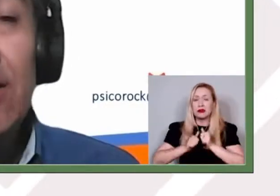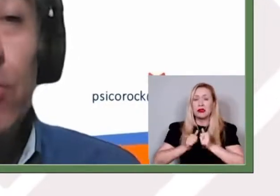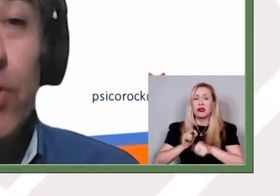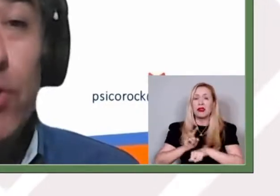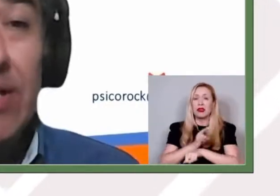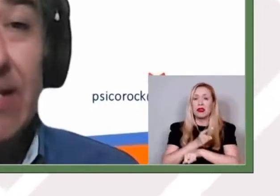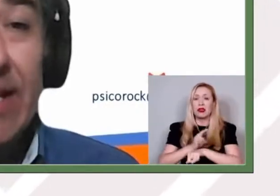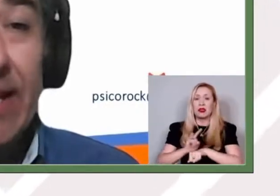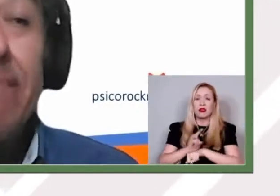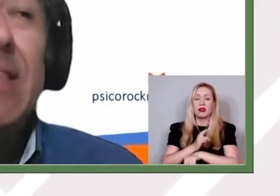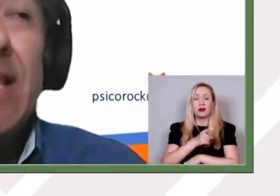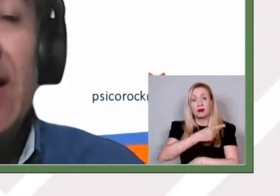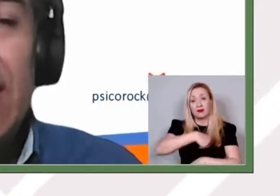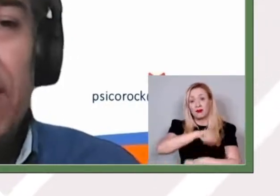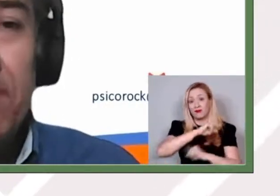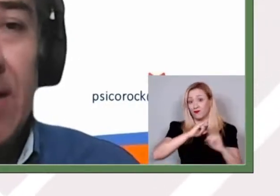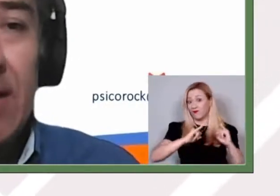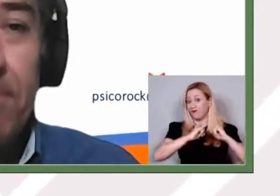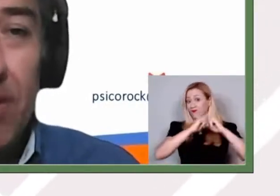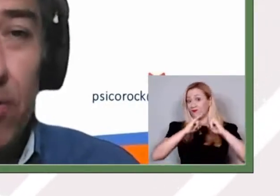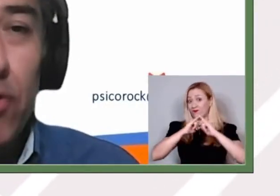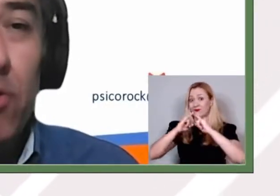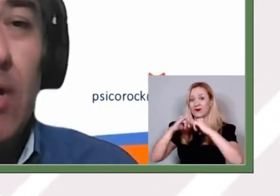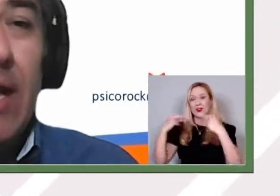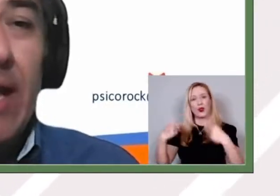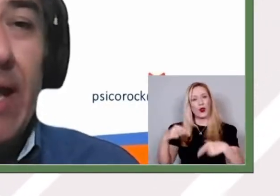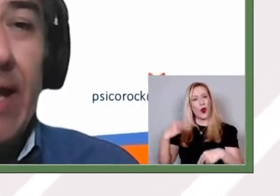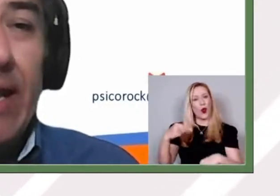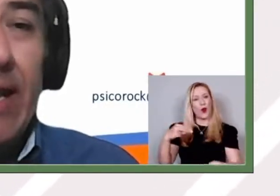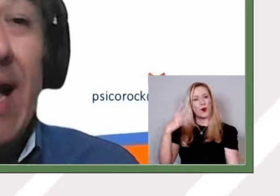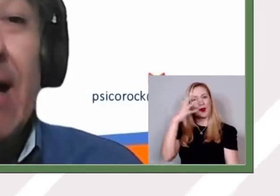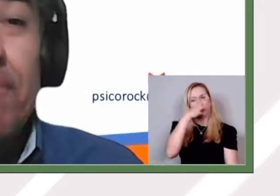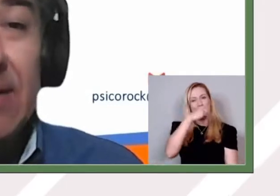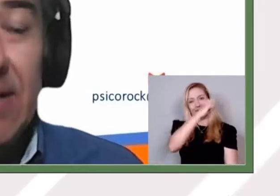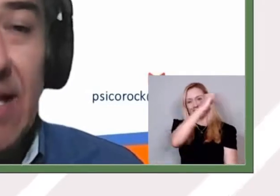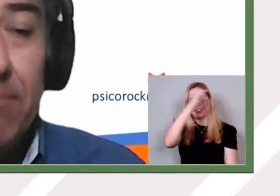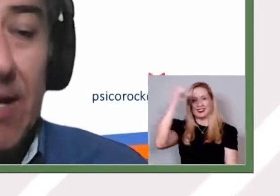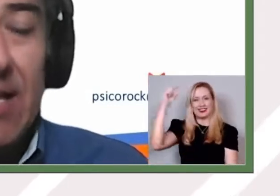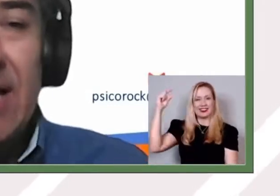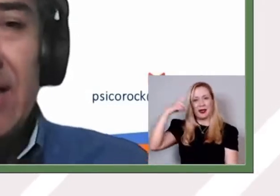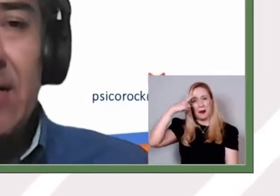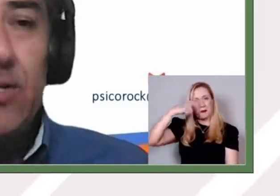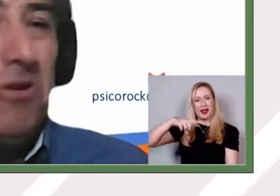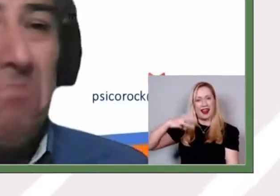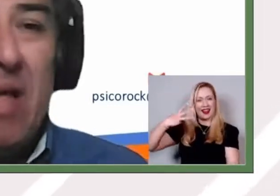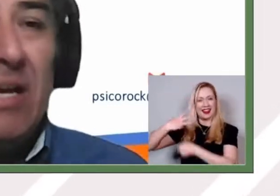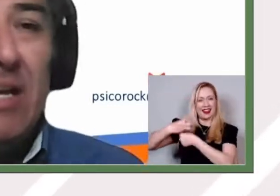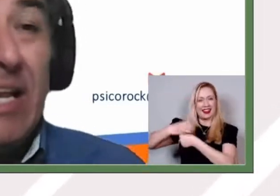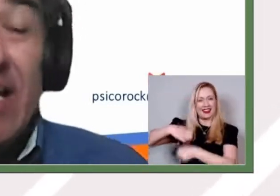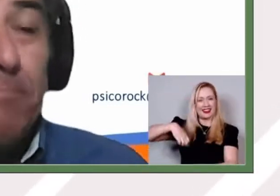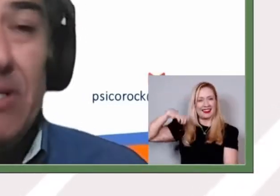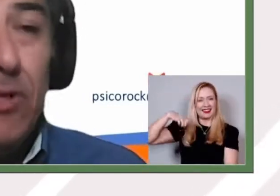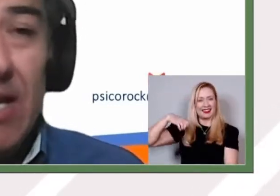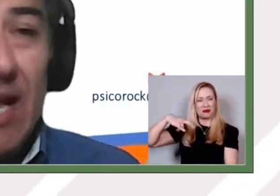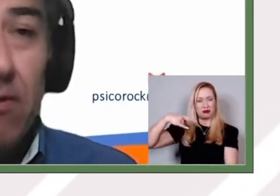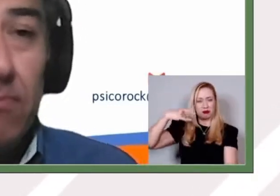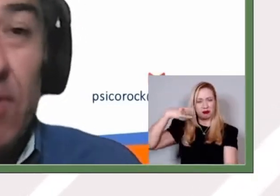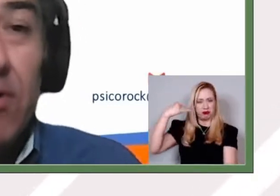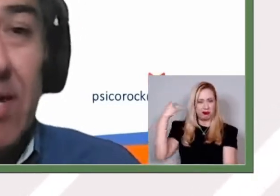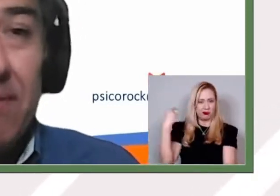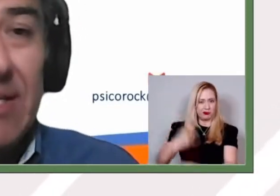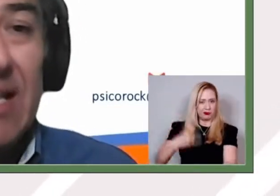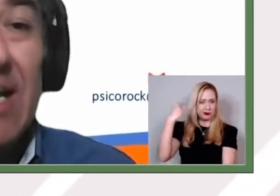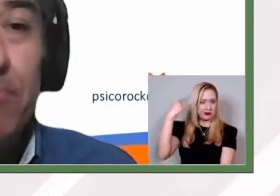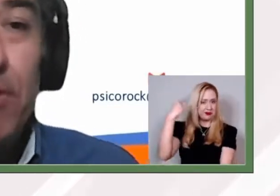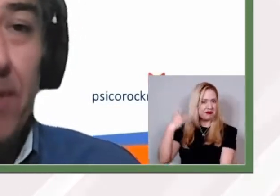estas instituciones que tienen el membrete, pero no la capacidad para dar la atención, les pasó de largo,